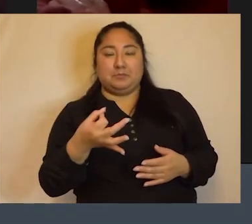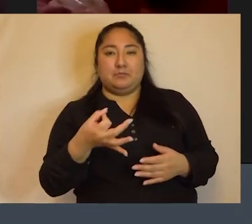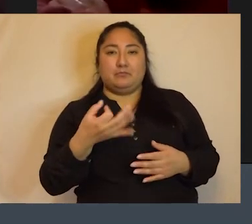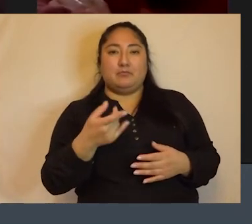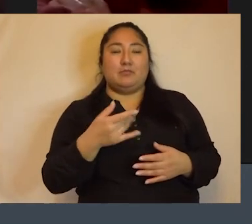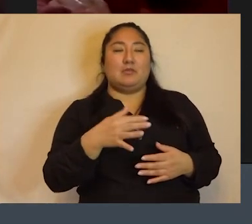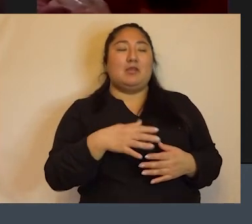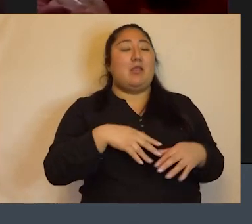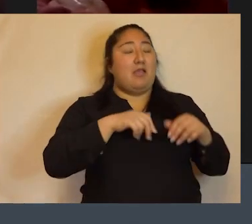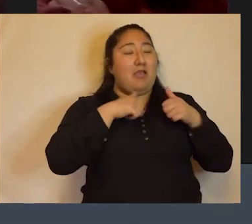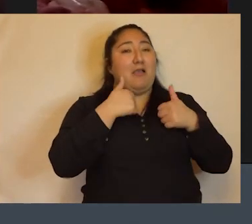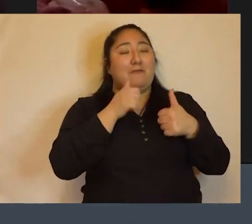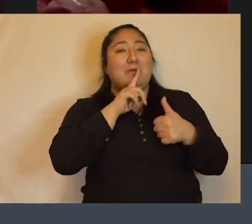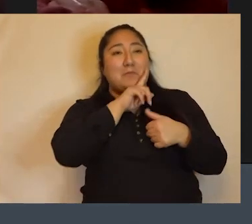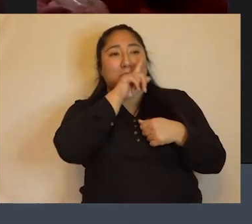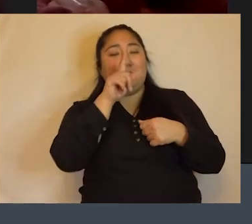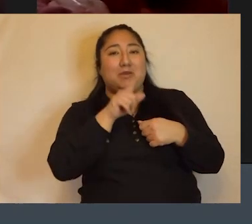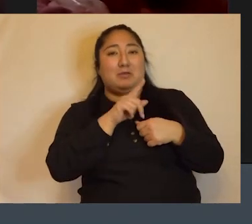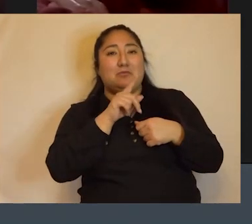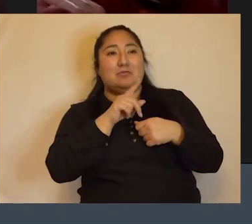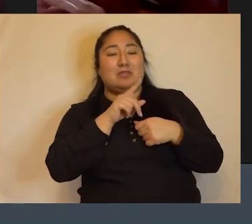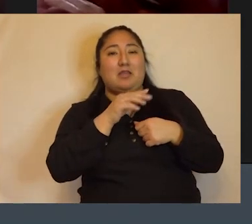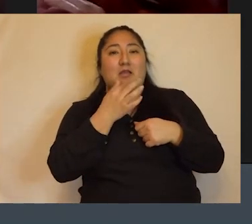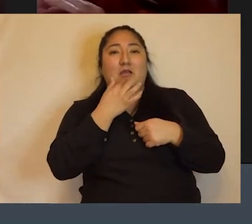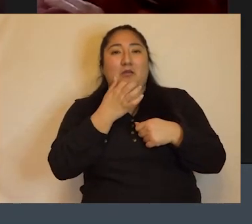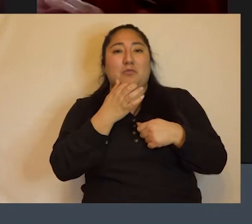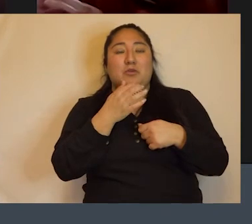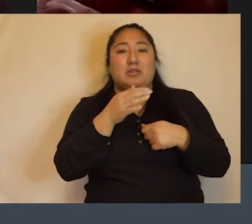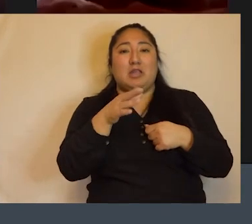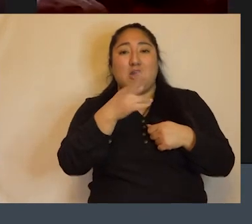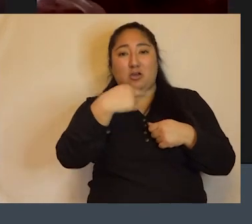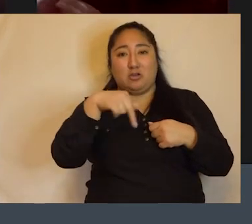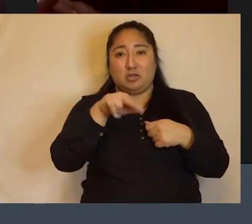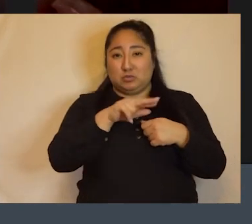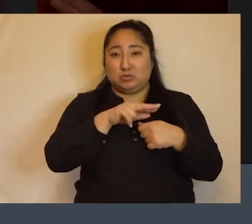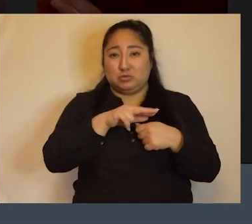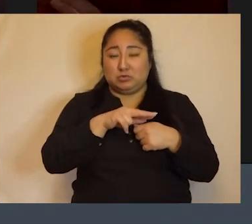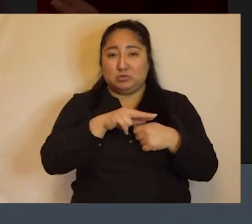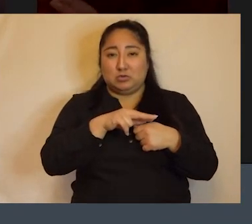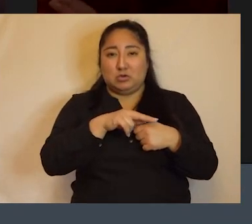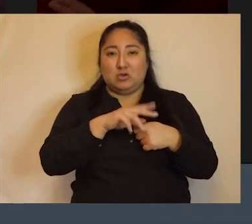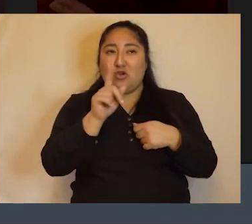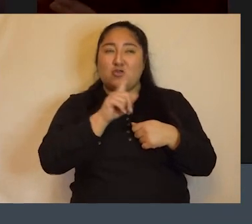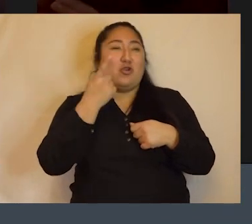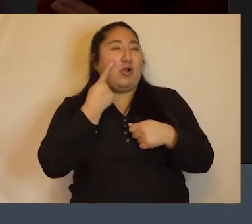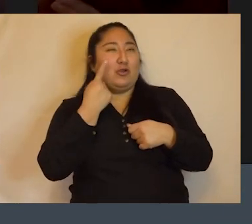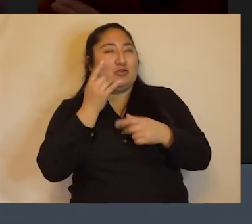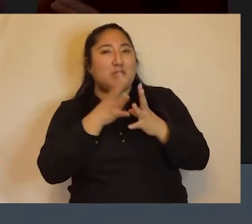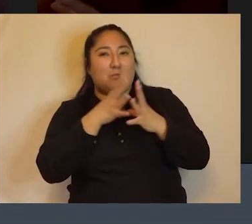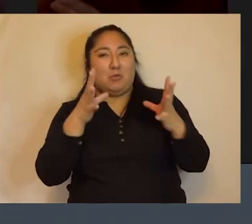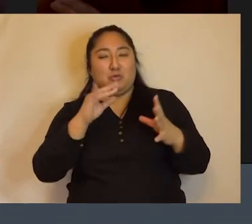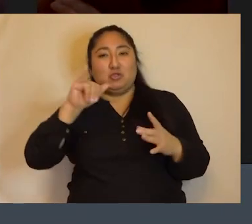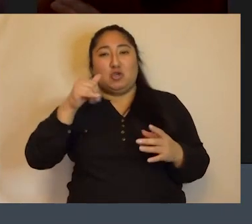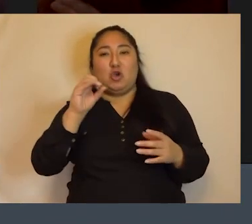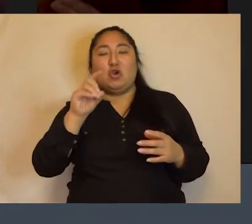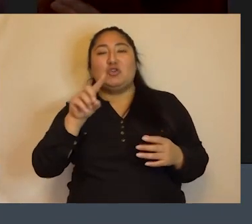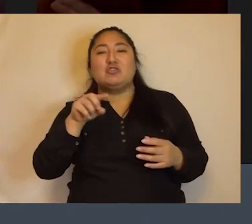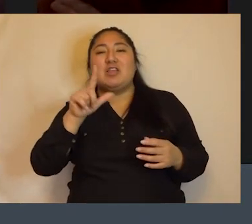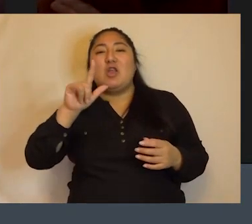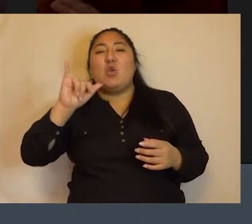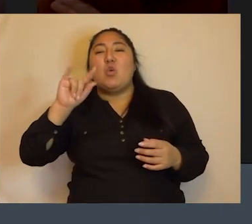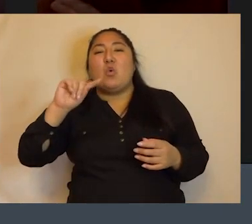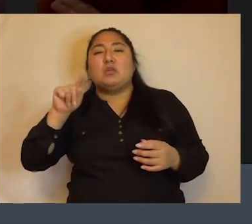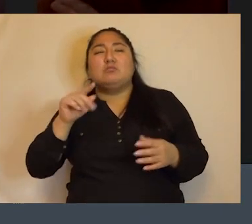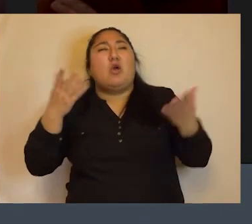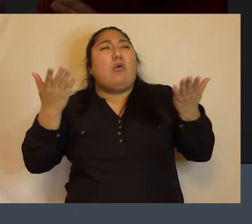Dice, pero te va a servir porque es una figura con la que nosotros no estamos tan familiarizados, y dice José